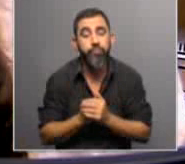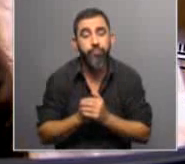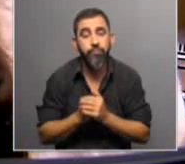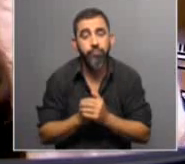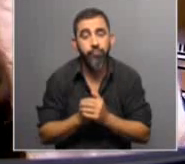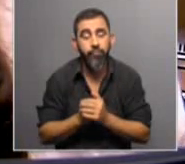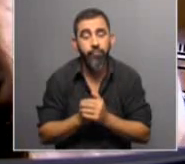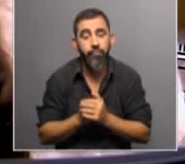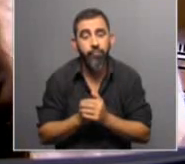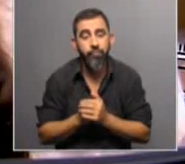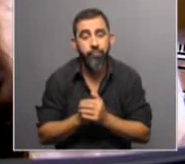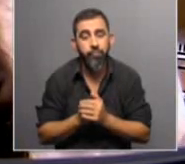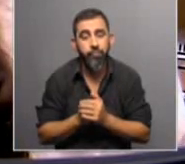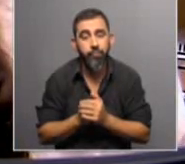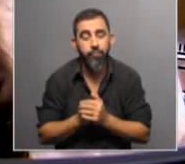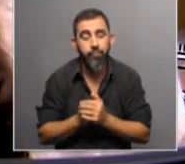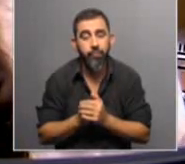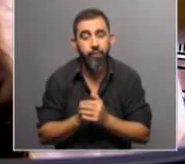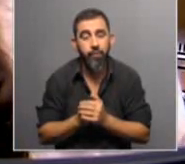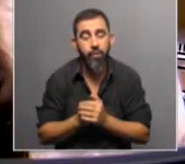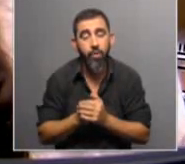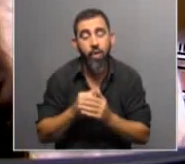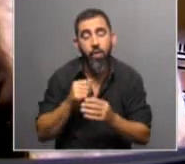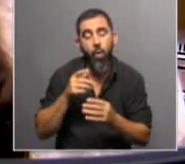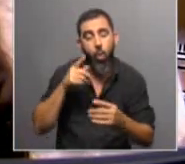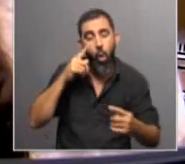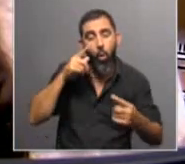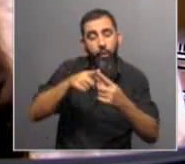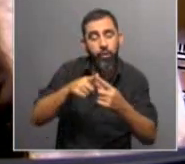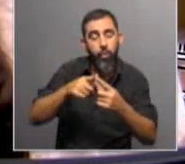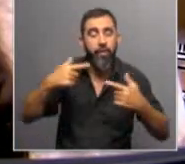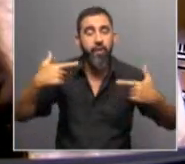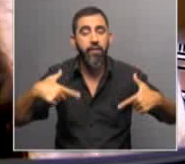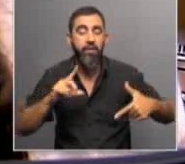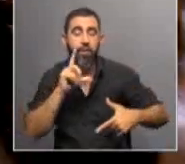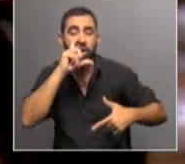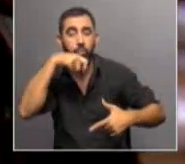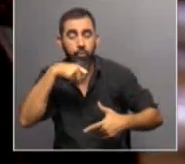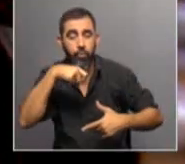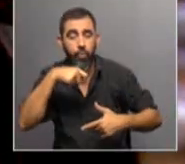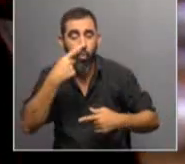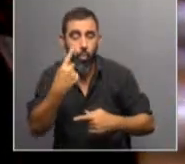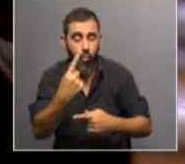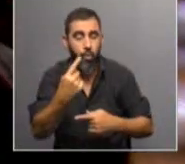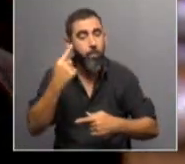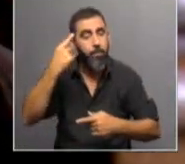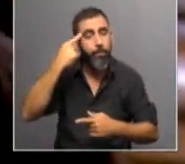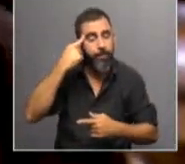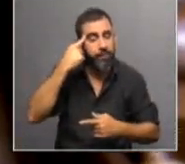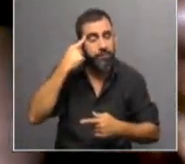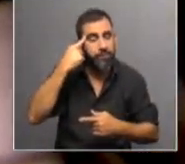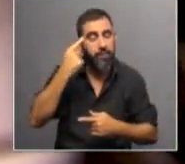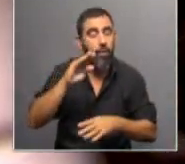su matriz se enmarca en uno de los lineamientos estratégicos de la Intendencia de Montevideo, que es pensar a